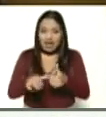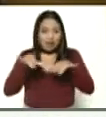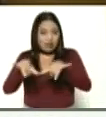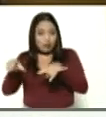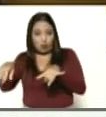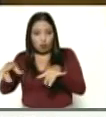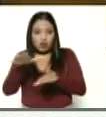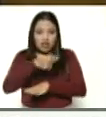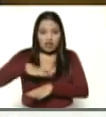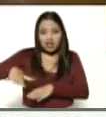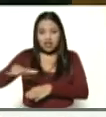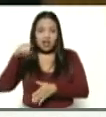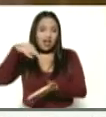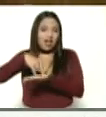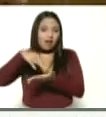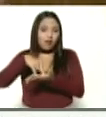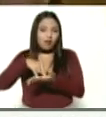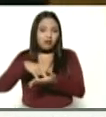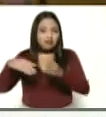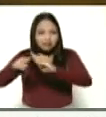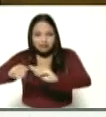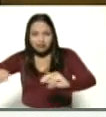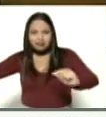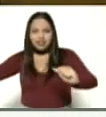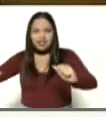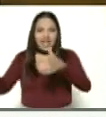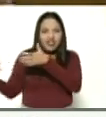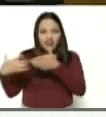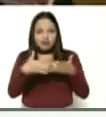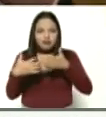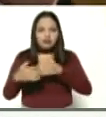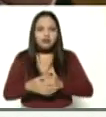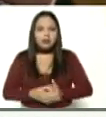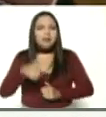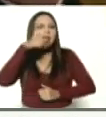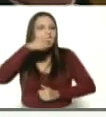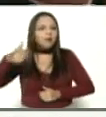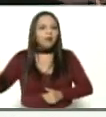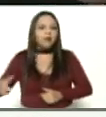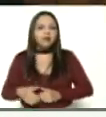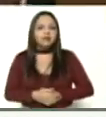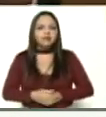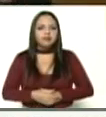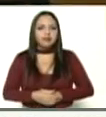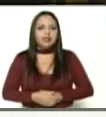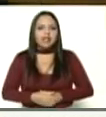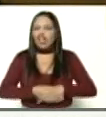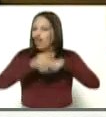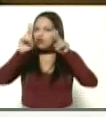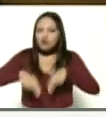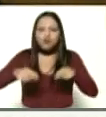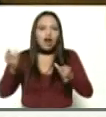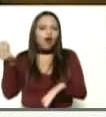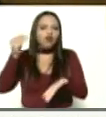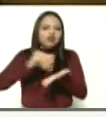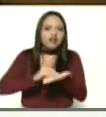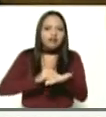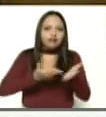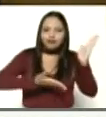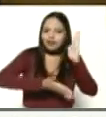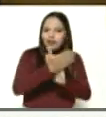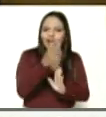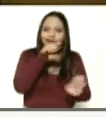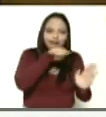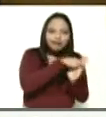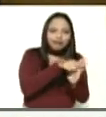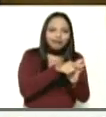Carabobo, allí en el terreno, en el combate, el pueblo que ya más nunca iba a volver a sus casas.